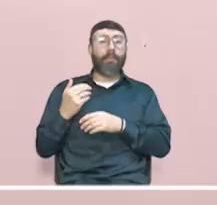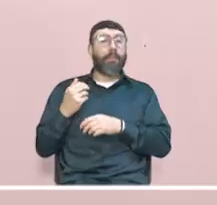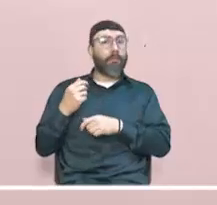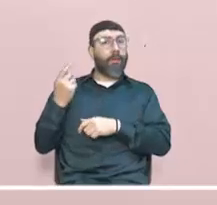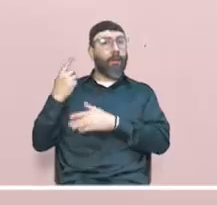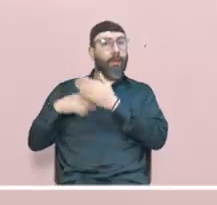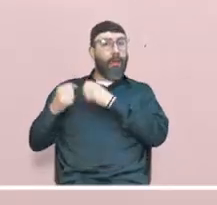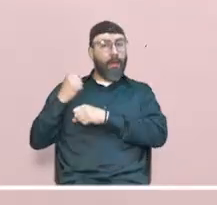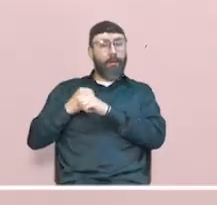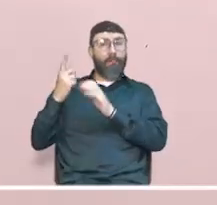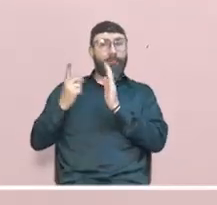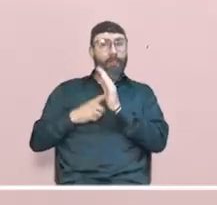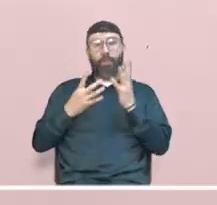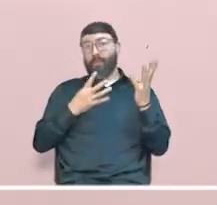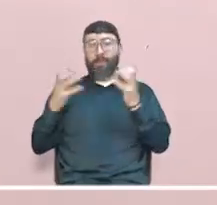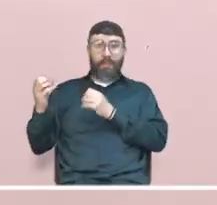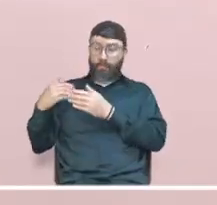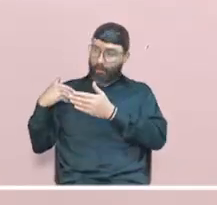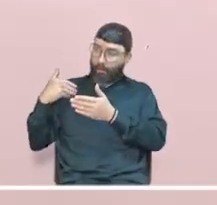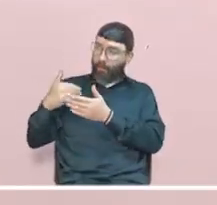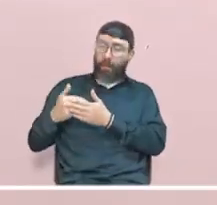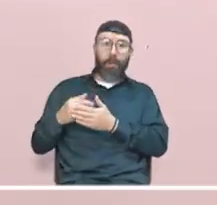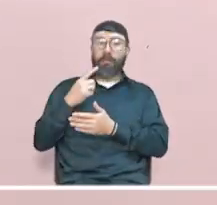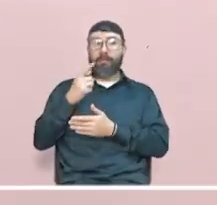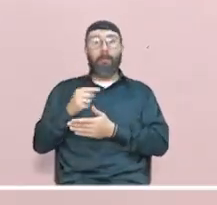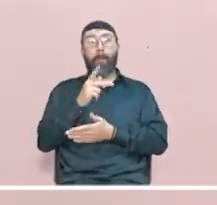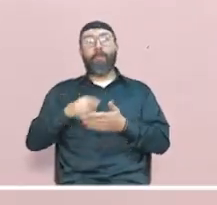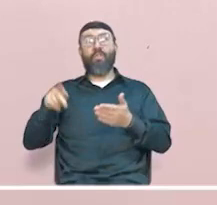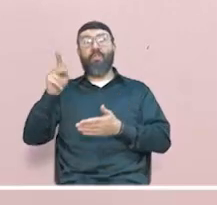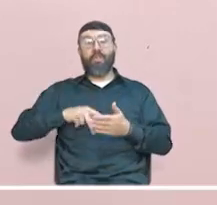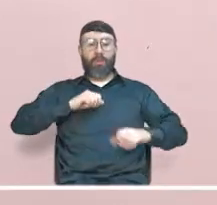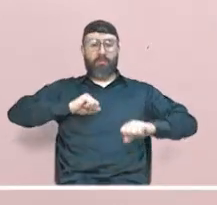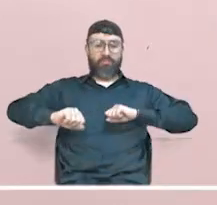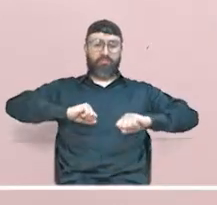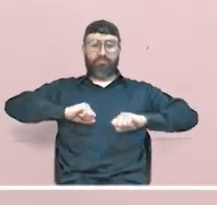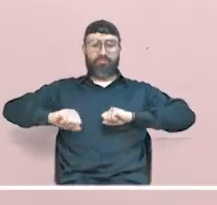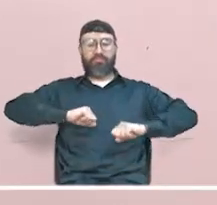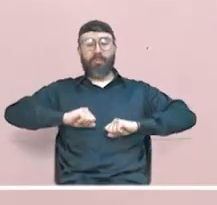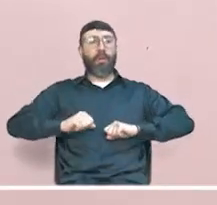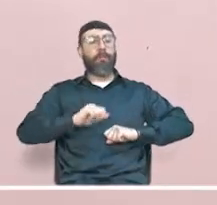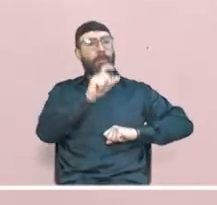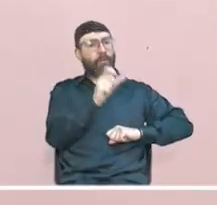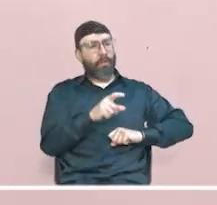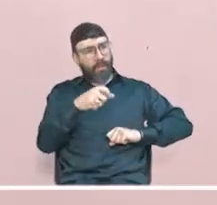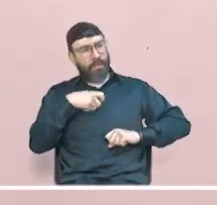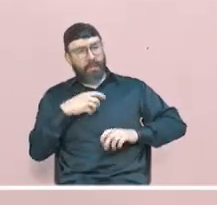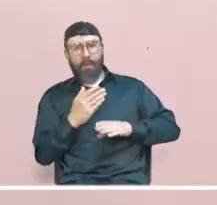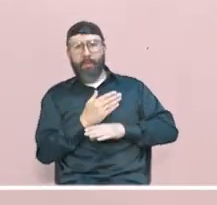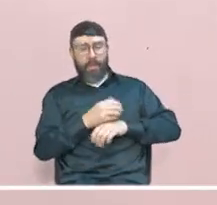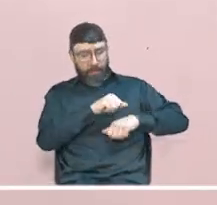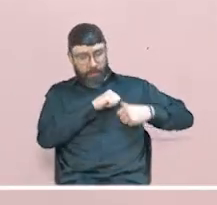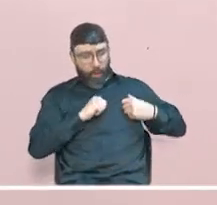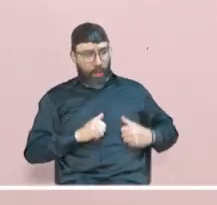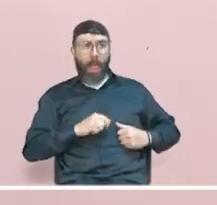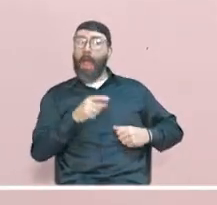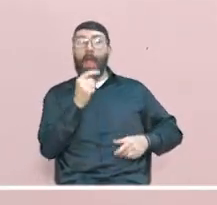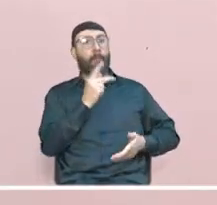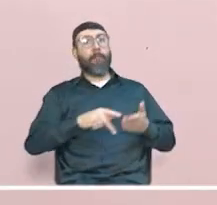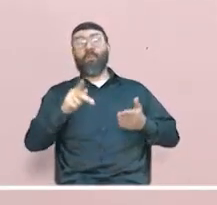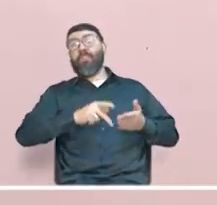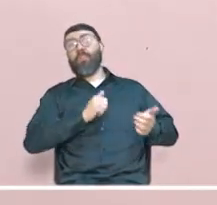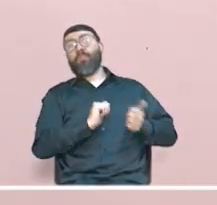entre comillas, prohibido hacer actividad física para personas que habían tenido problemas del corazón. Entonces, digamos